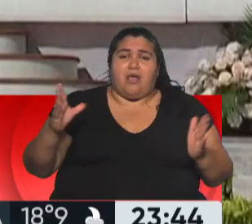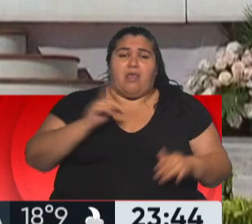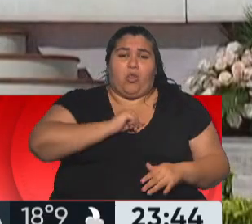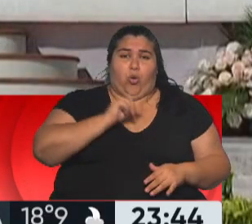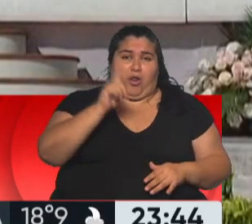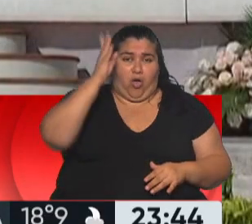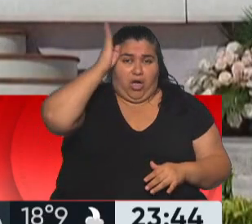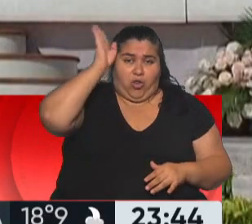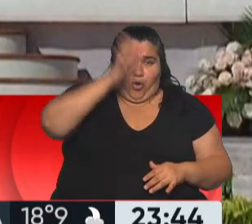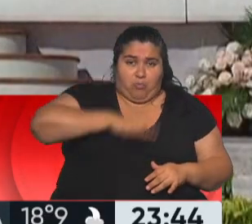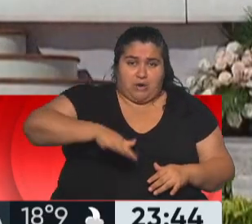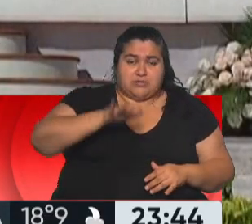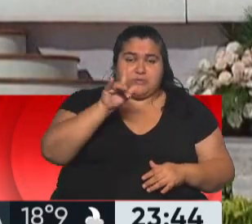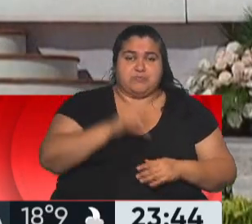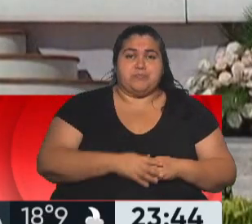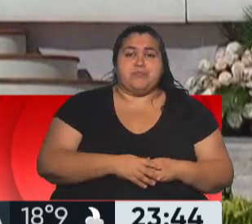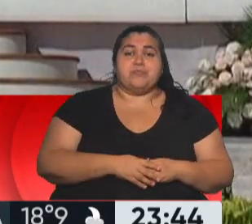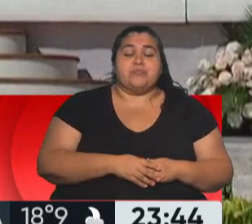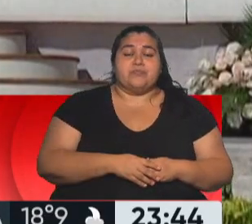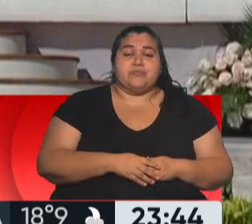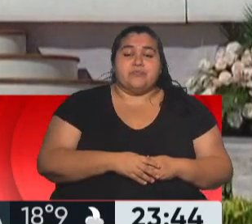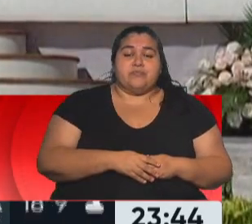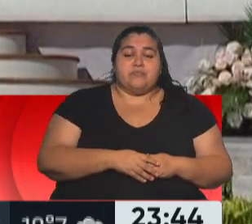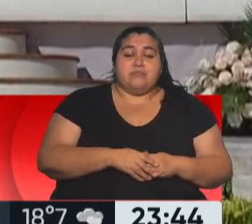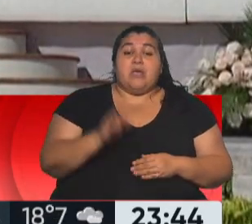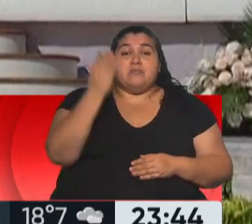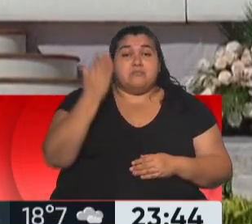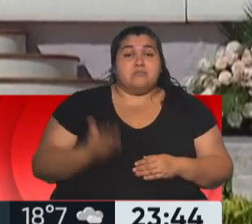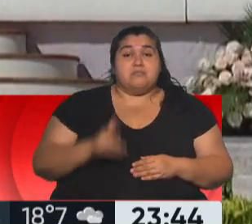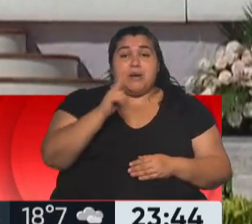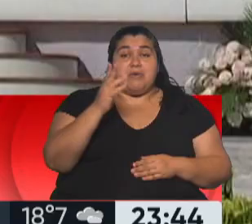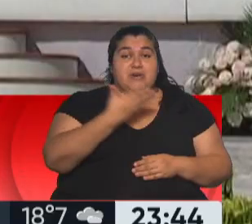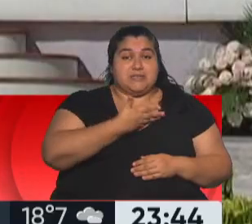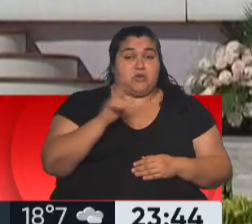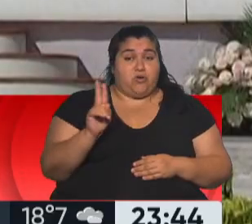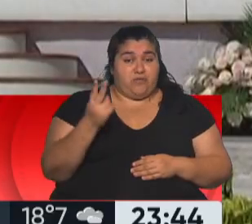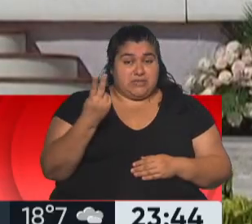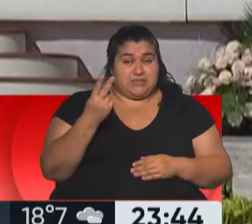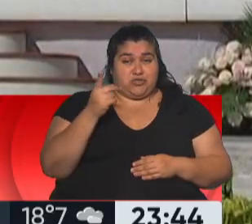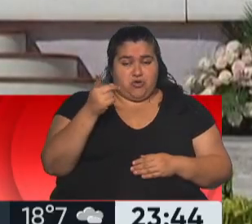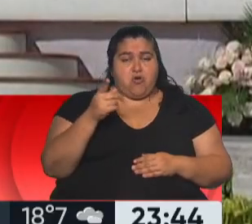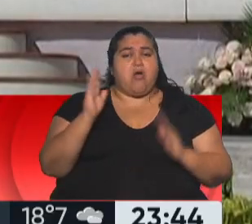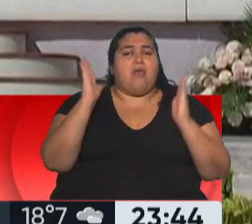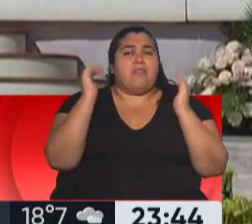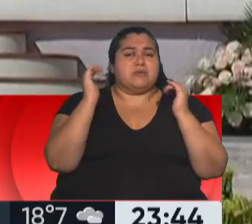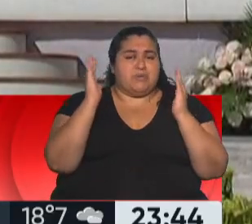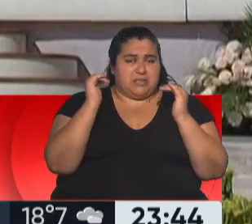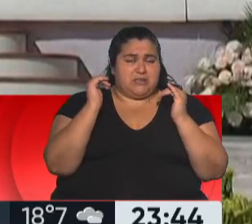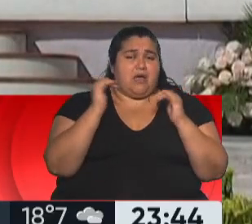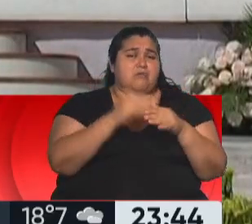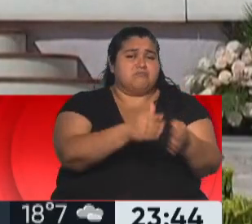Roma. Así es, bueno, el fallecimiento del Papa Francisco allí en el Vaticano será despedido en forma austera en una